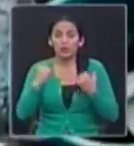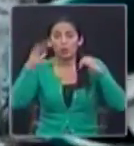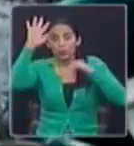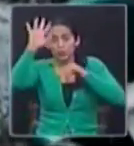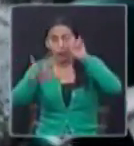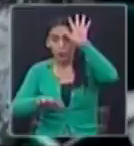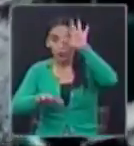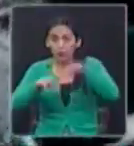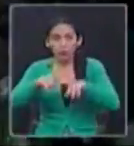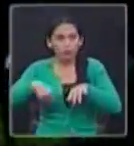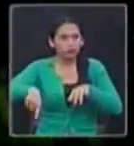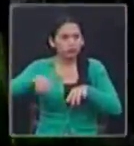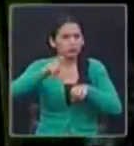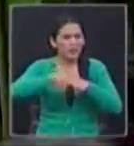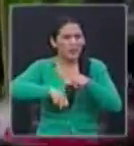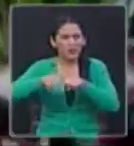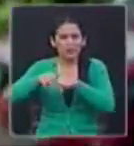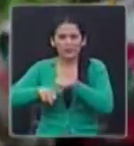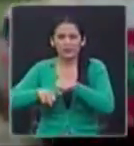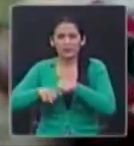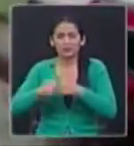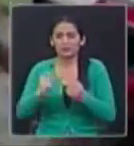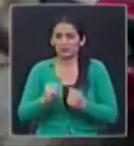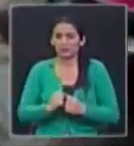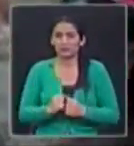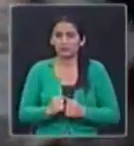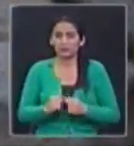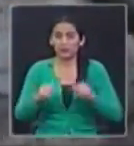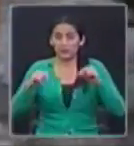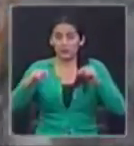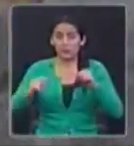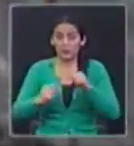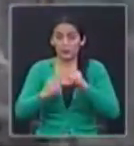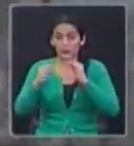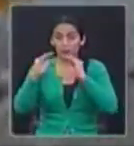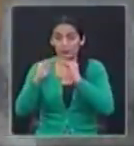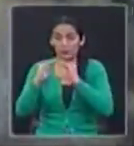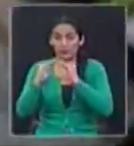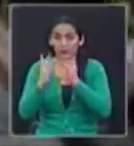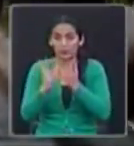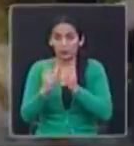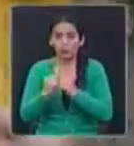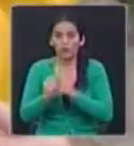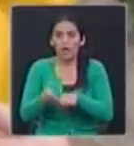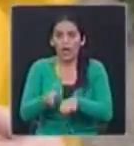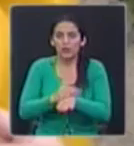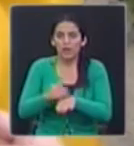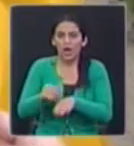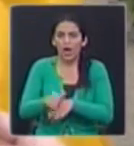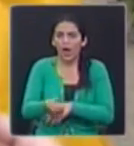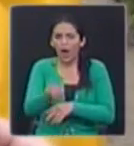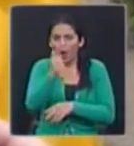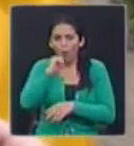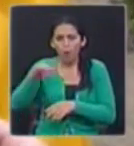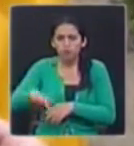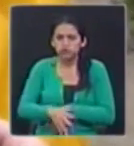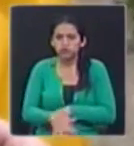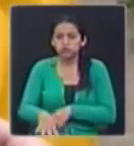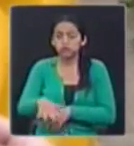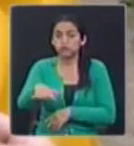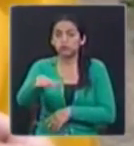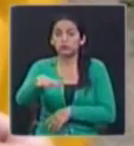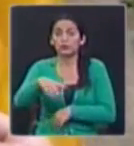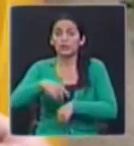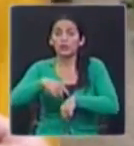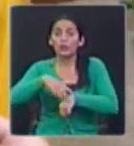ocasionado estos estragos. En las dos casas, en la primera que estamos viendo aquí, ha sido socavada por la correntada del agua, que fueron 40